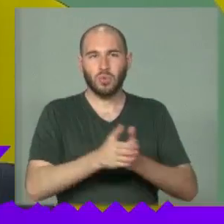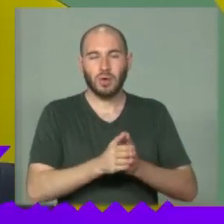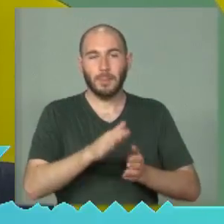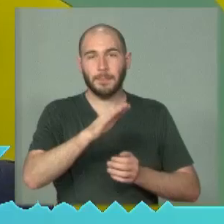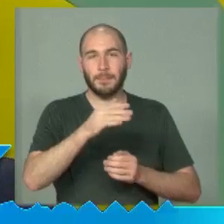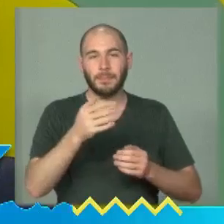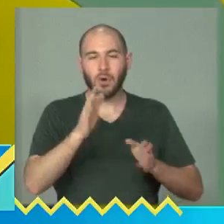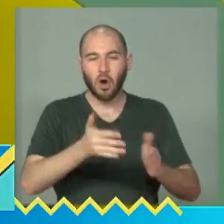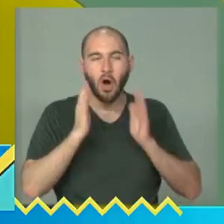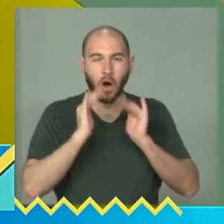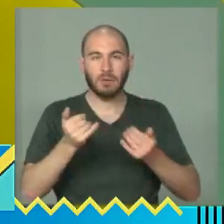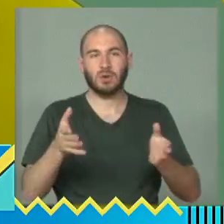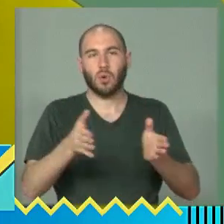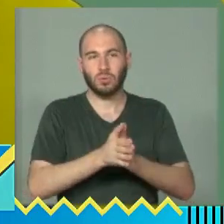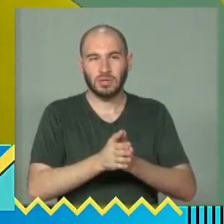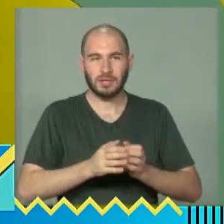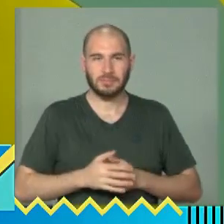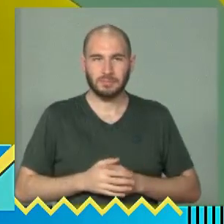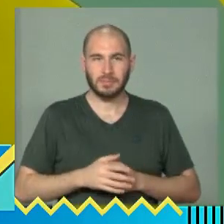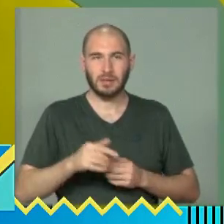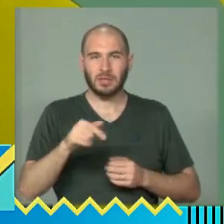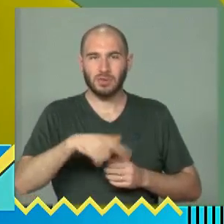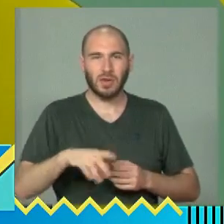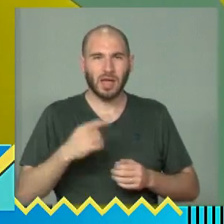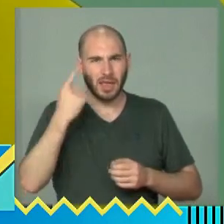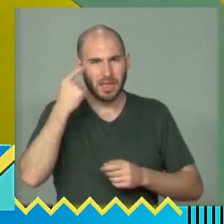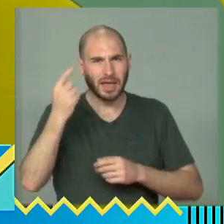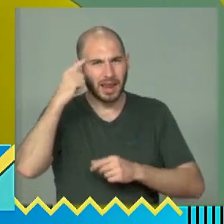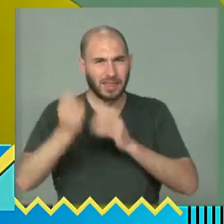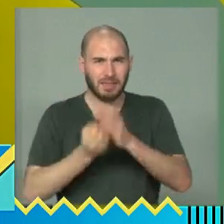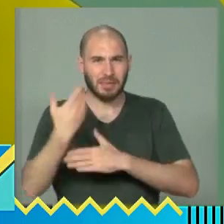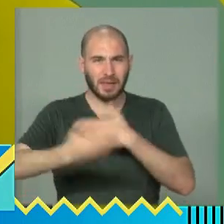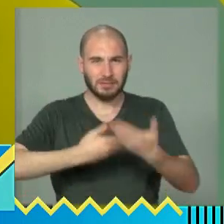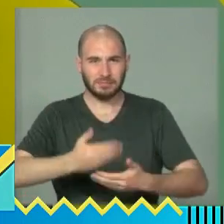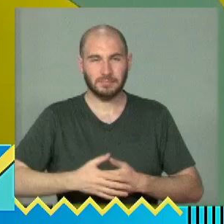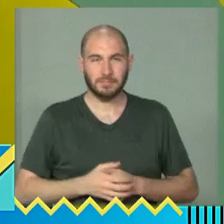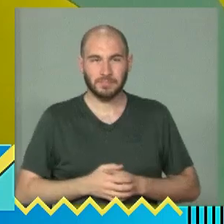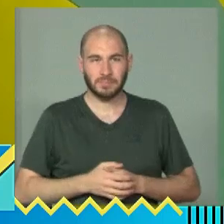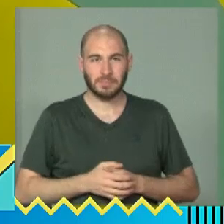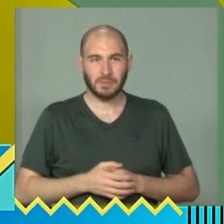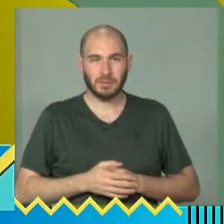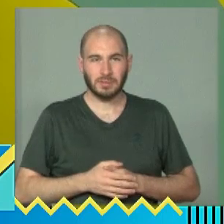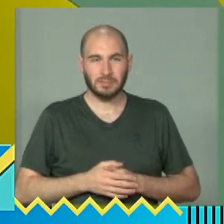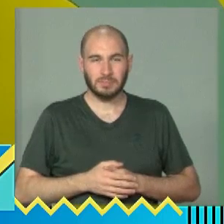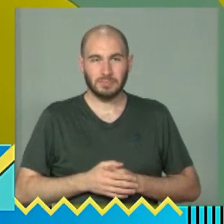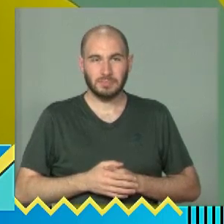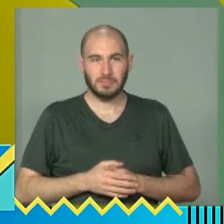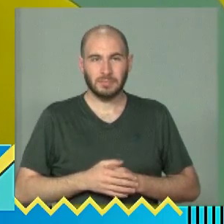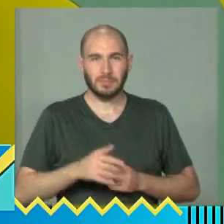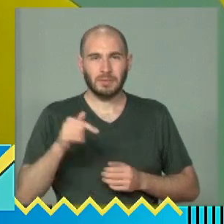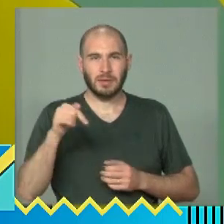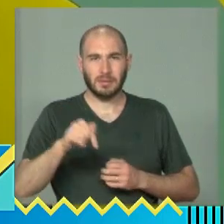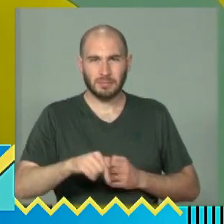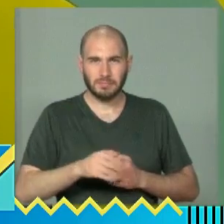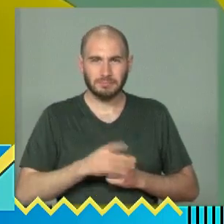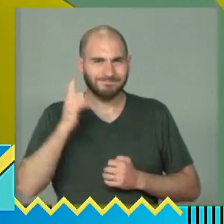chicos para poder estimular de alguna manera el espíritu emprendedor y la creatividad. ¿Y en función de qué? En función de buscar soluciones,